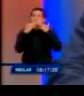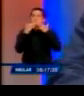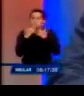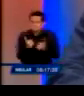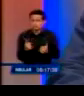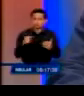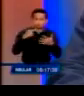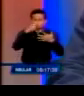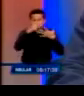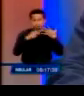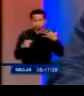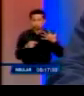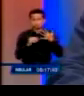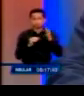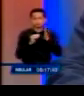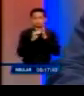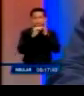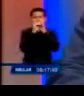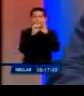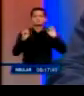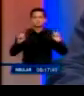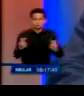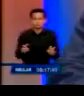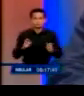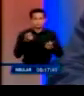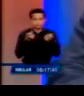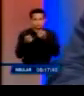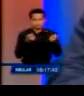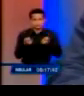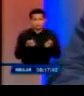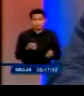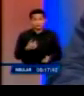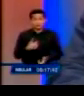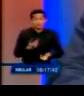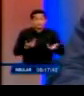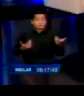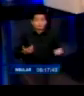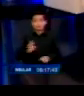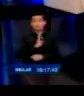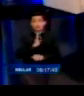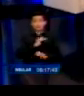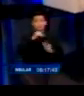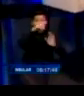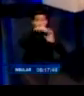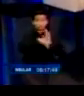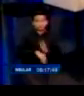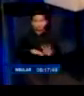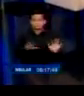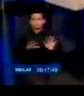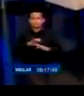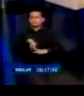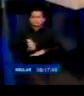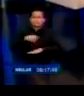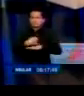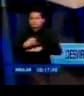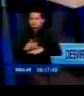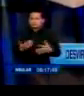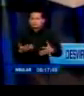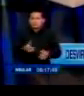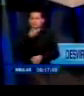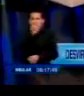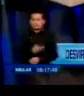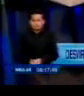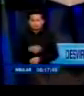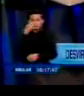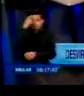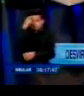buenos indicadores en lo que se refiere a su gestión. No hay un asidero técnico, no hay justificación técnica para que nadie